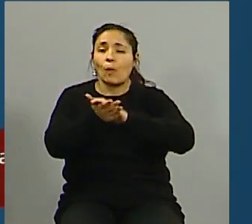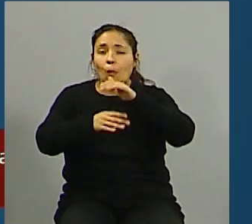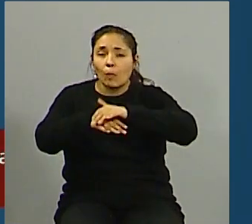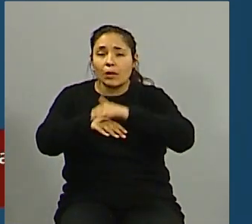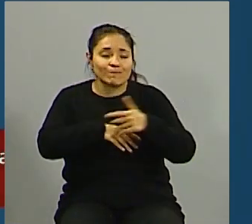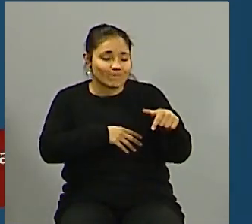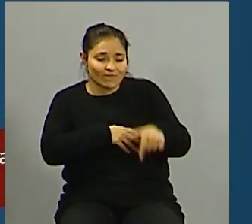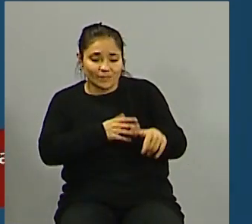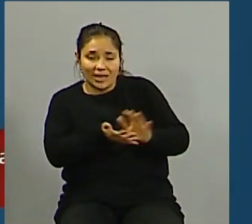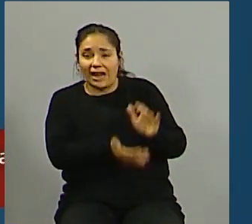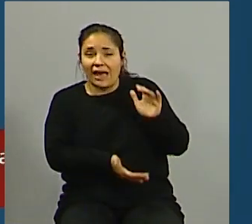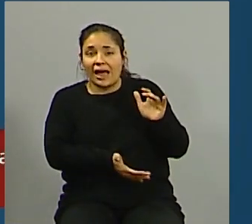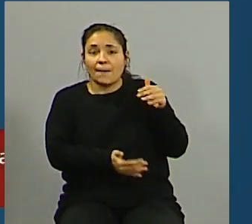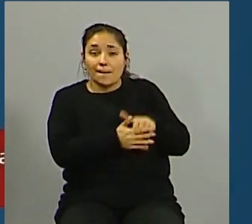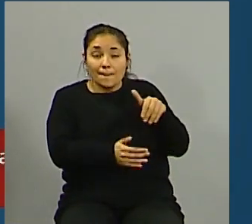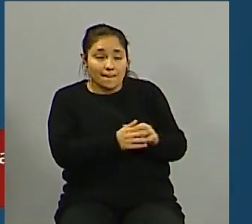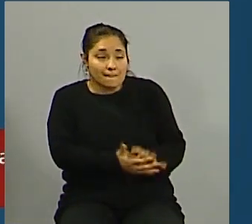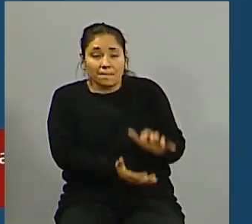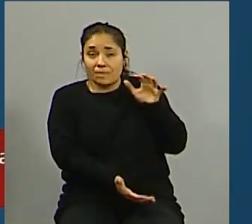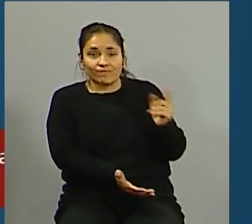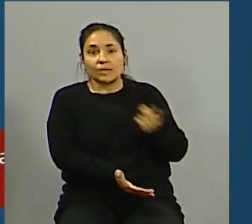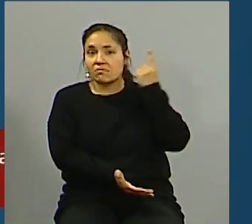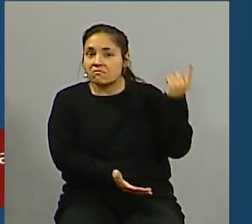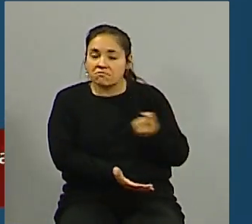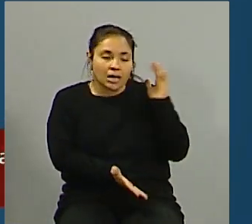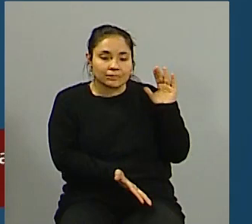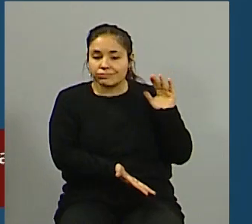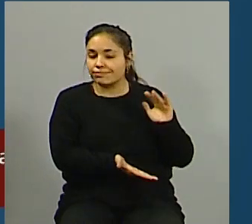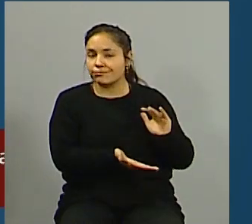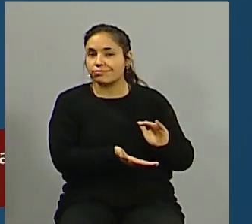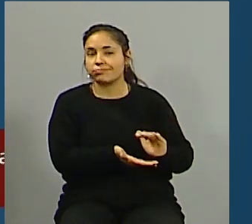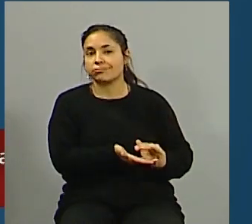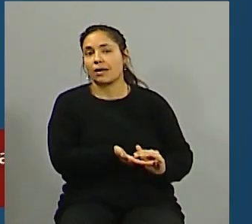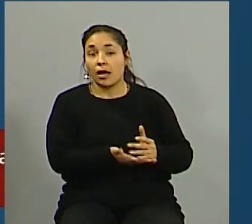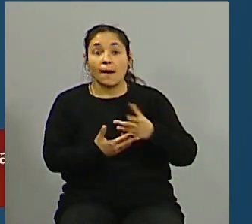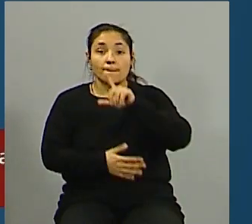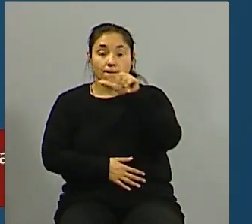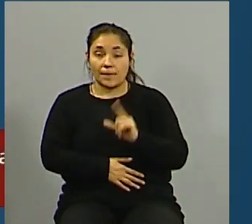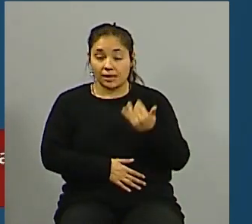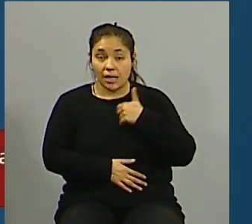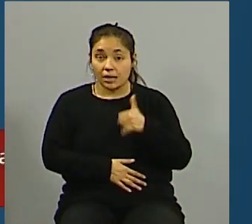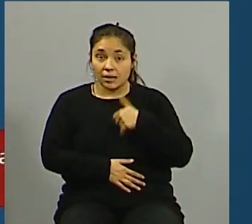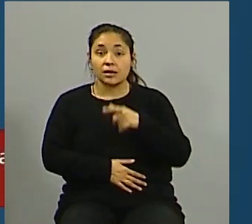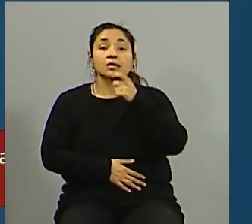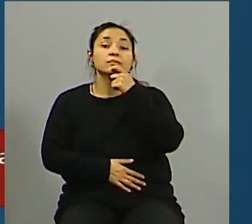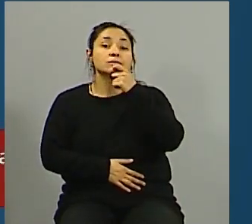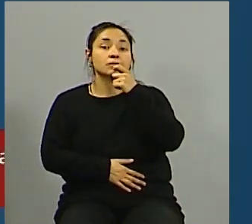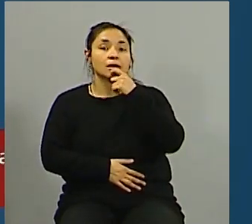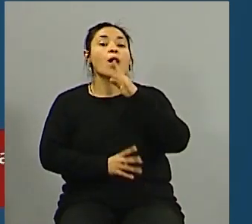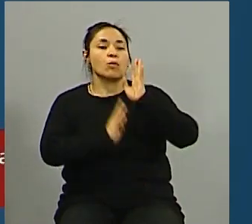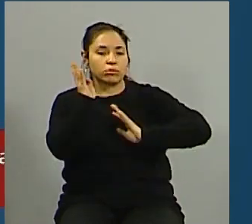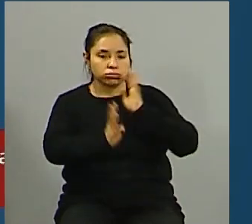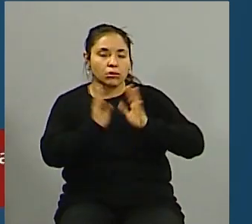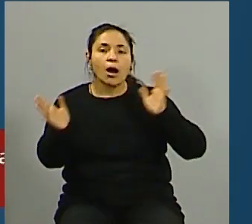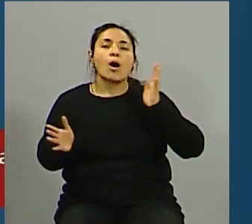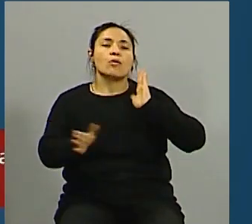tanto hace que las reservas internacionales cada vez sean menores. Ahora, si la Argentina, por el contrario, tuviera un aparato productivo